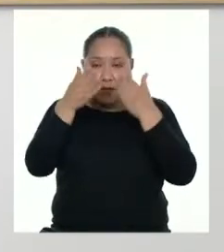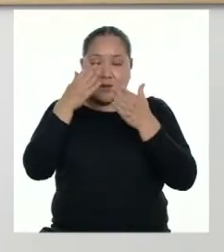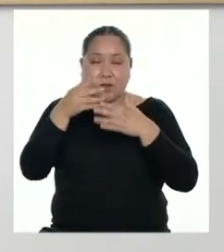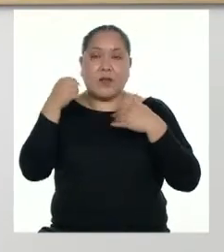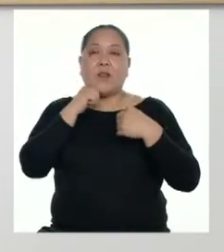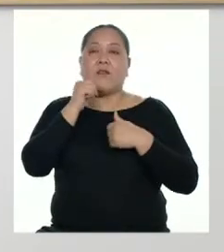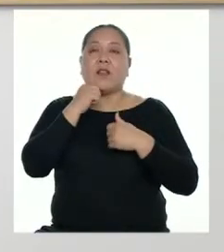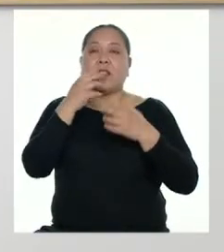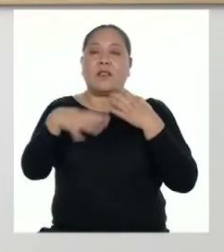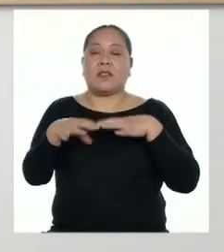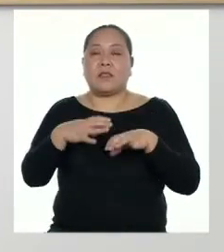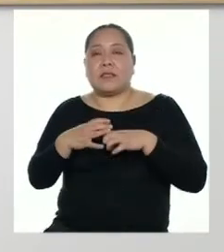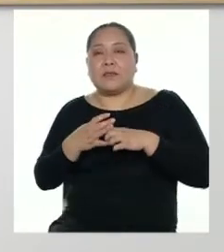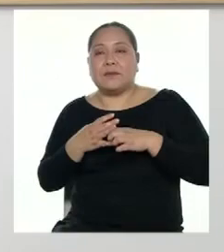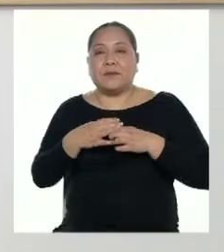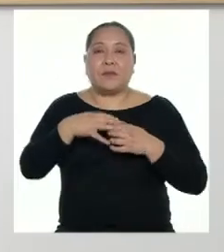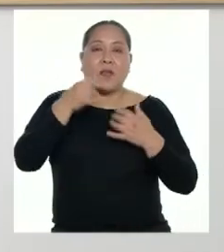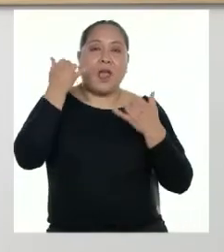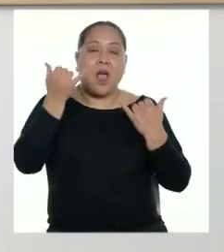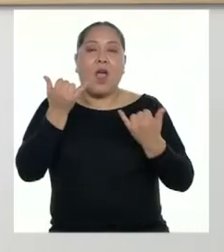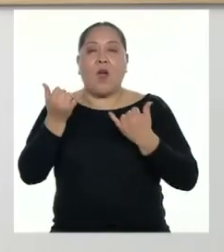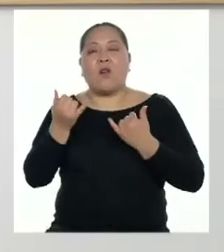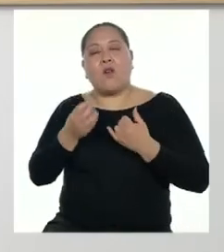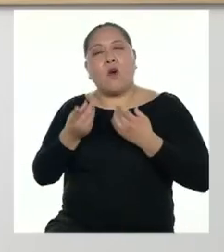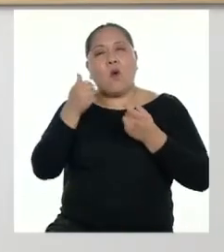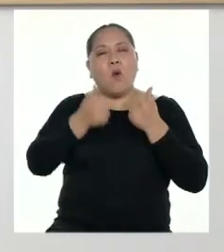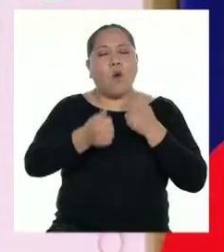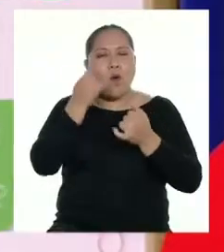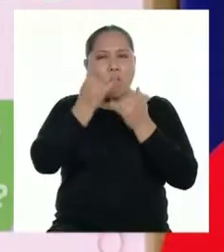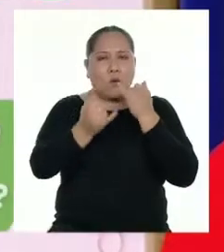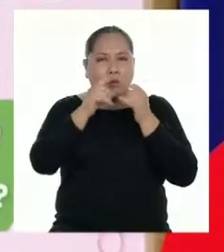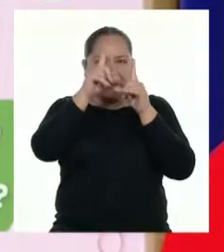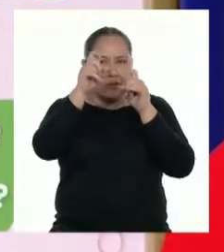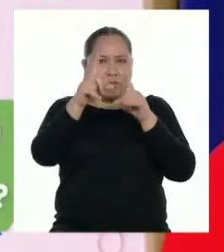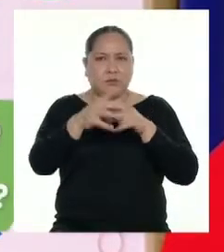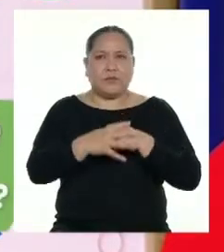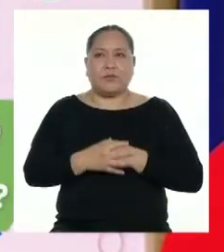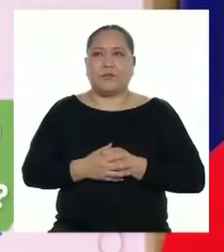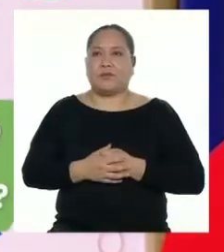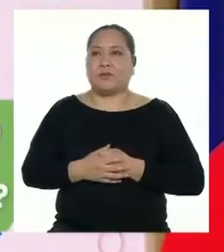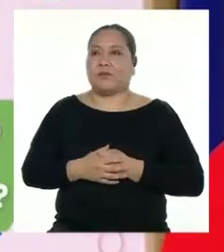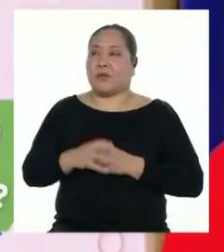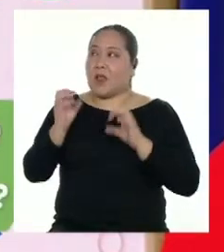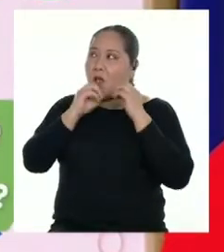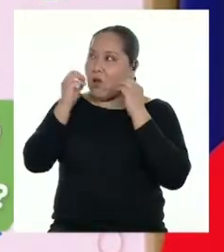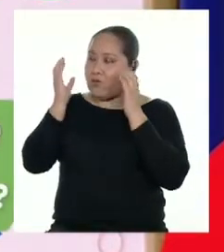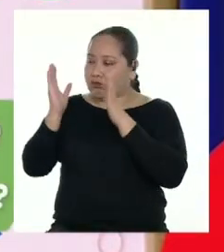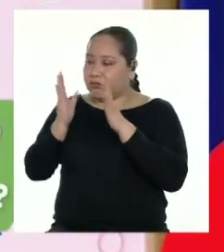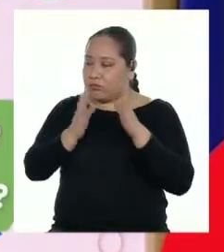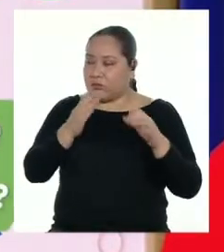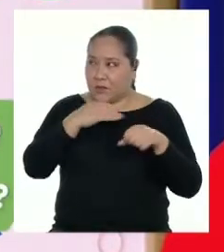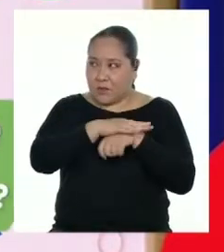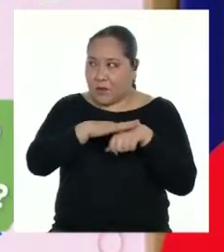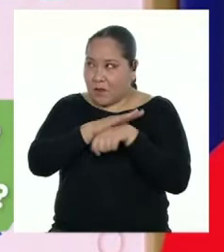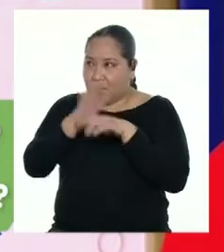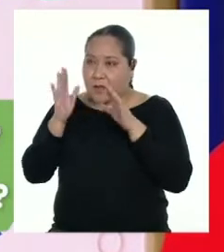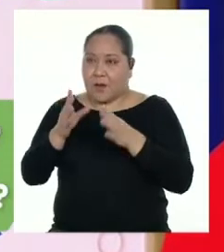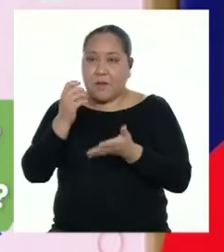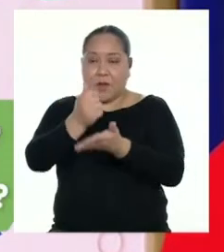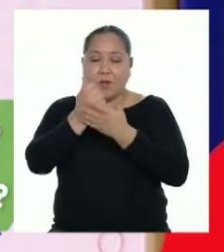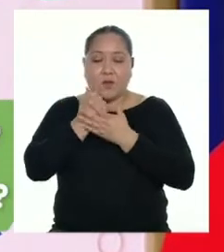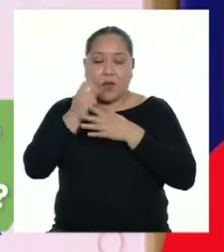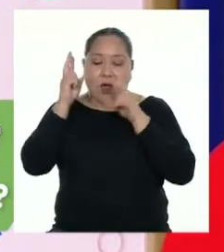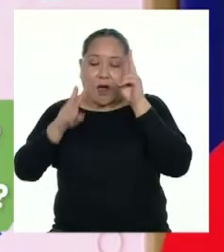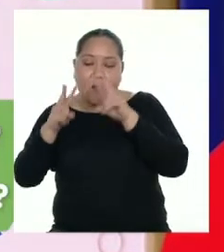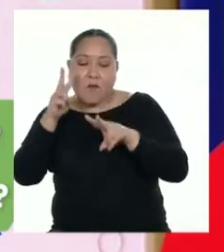realizar. Ahora, ¿cuál fue nuestra última pregunta? La organización de mi plan de mejora me ayuda a identificar todos